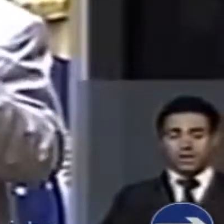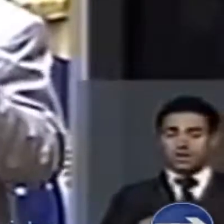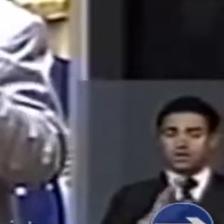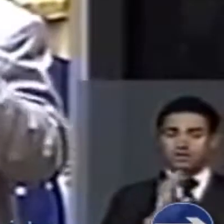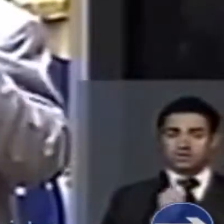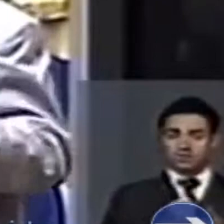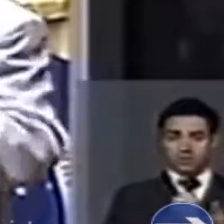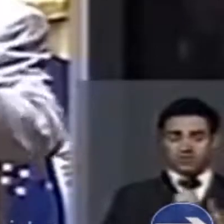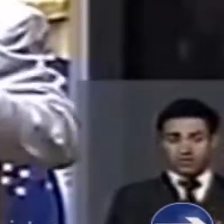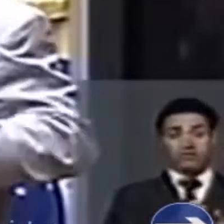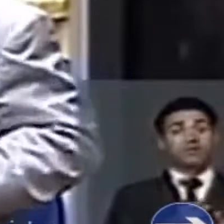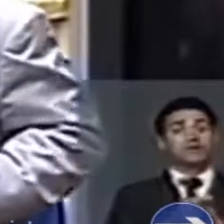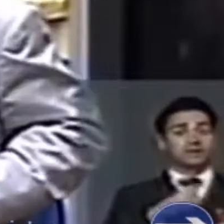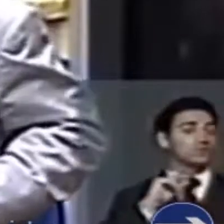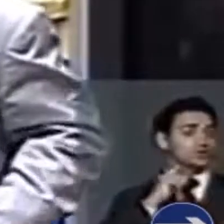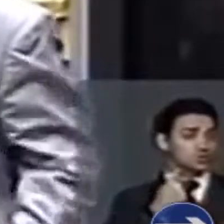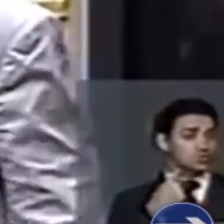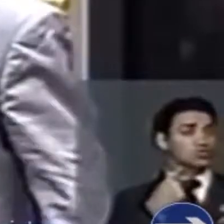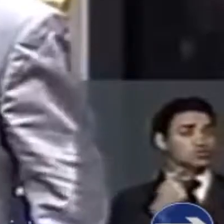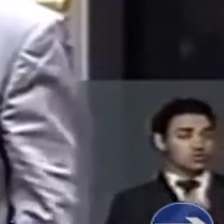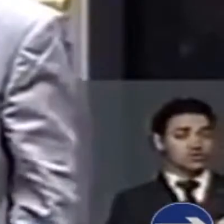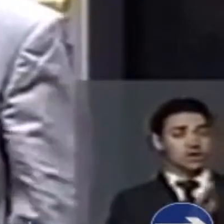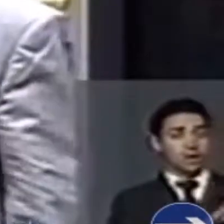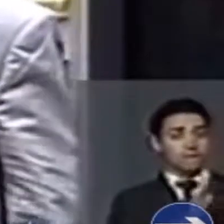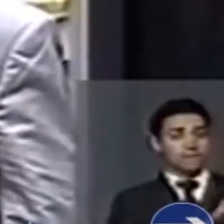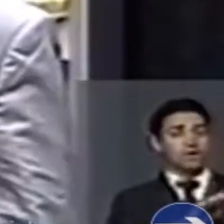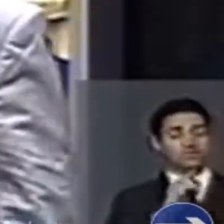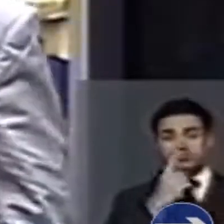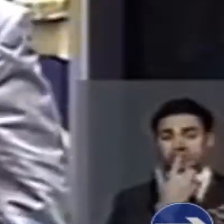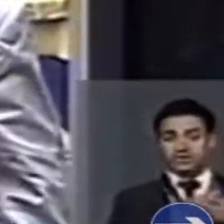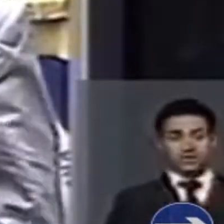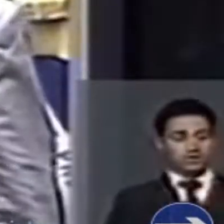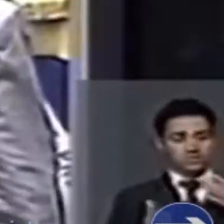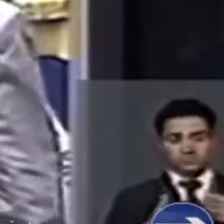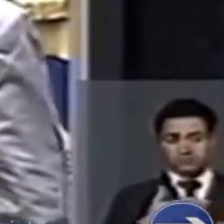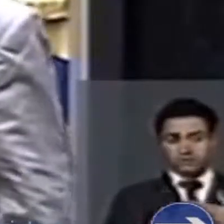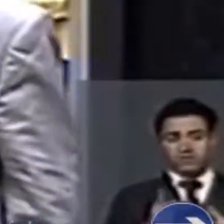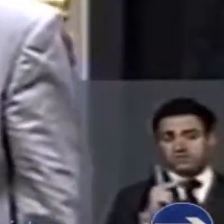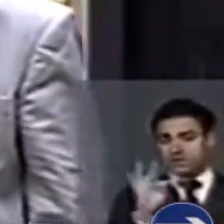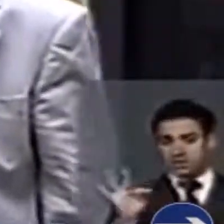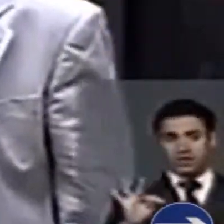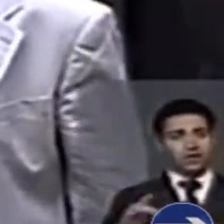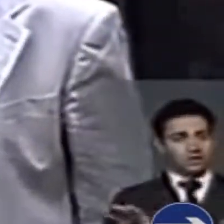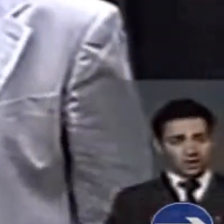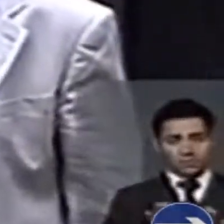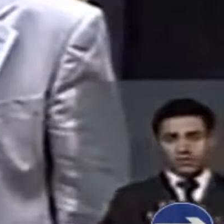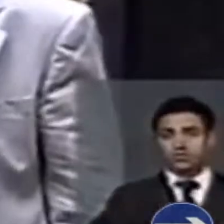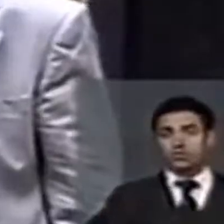ensucia sus manos de sangre, tanto PT como todos ustedes.